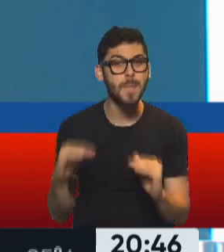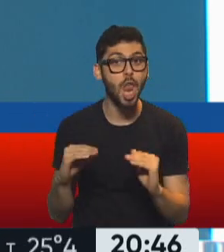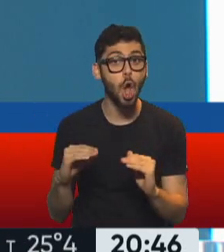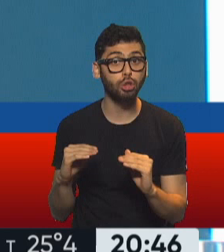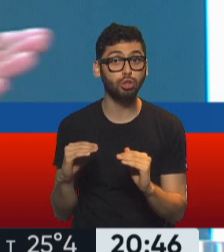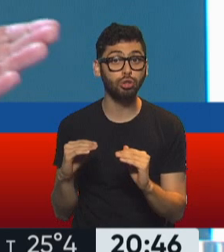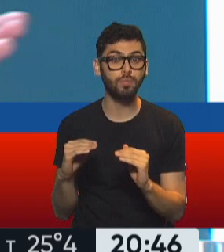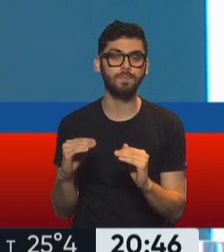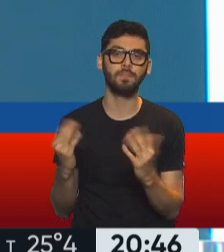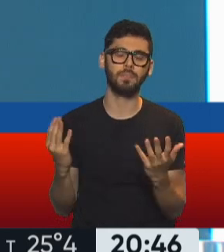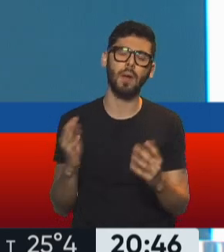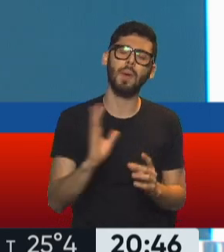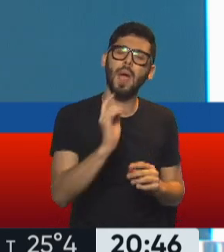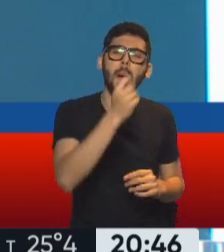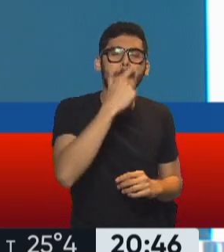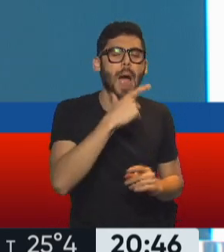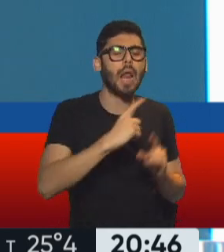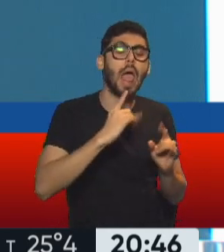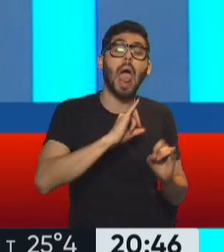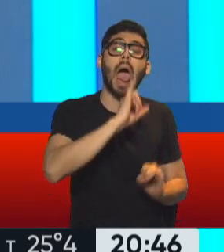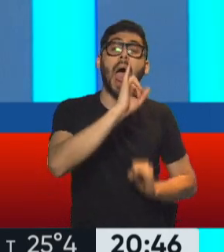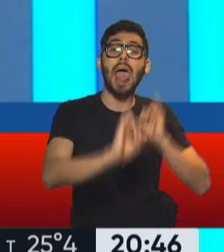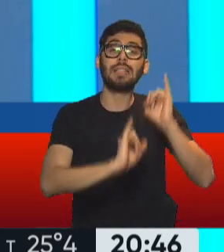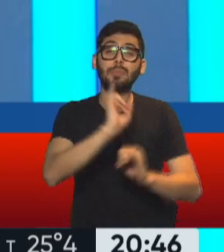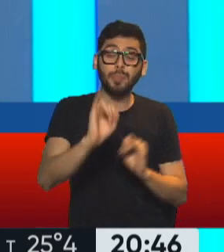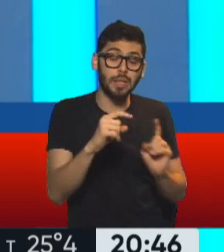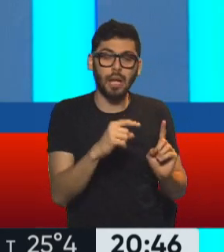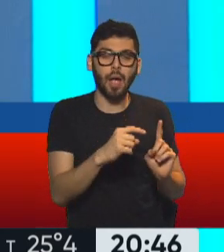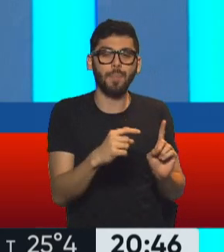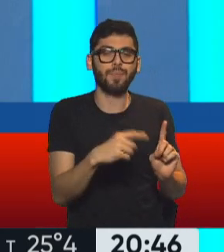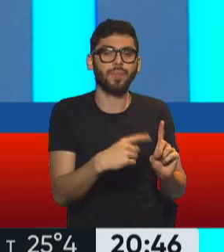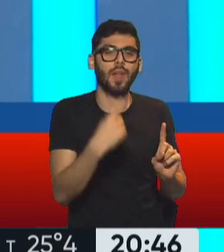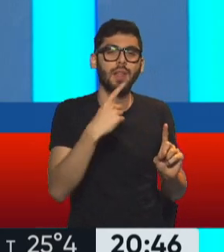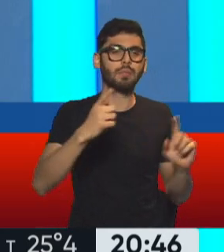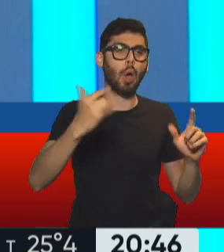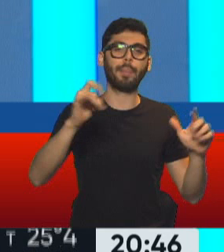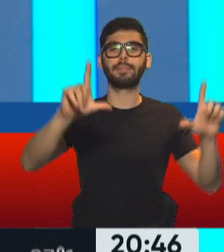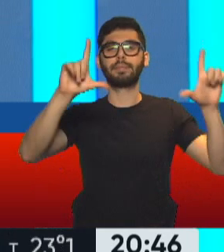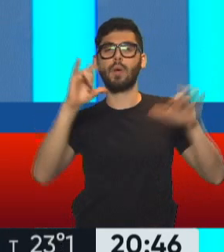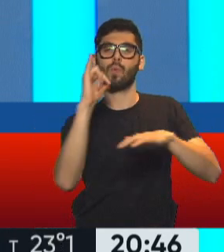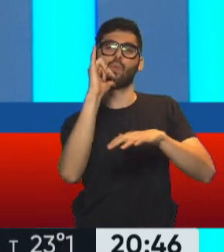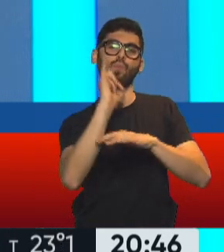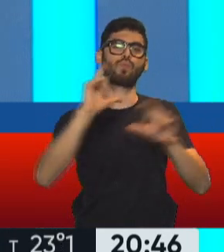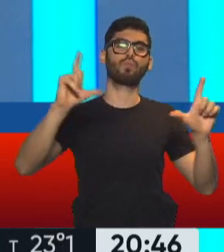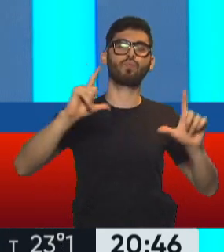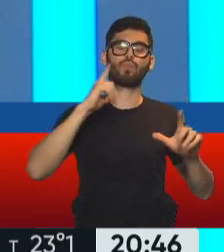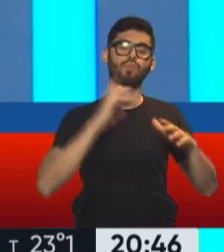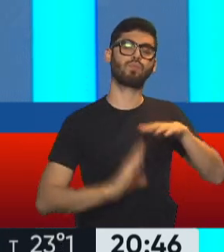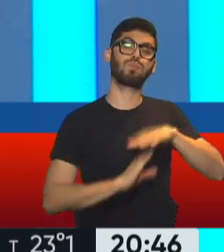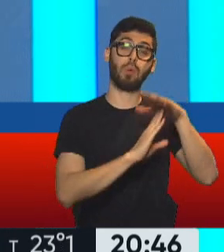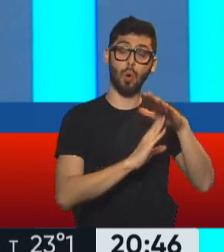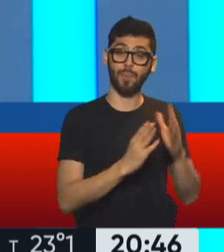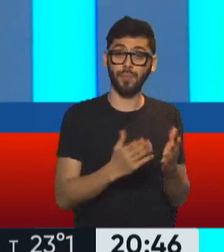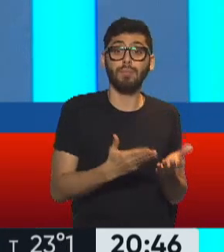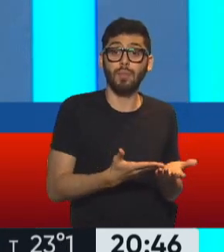Macri- intereses. Cuando Macri explica esto, tiene todos los medios hegemónicos acompañándolo. Digamos, esto Porque que se vos benefician